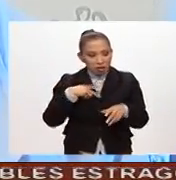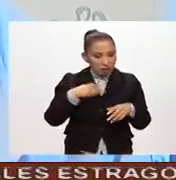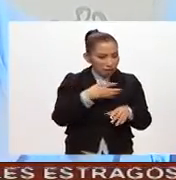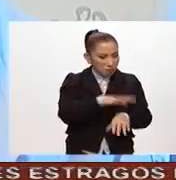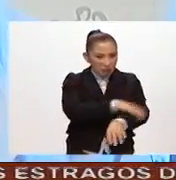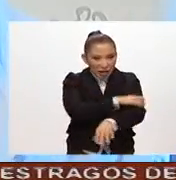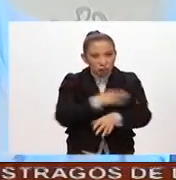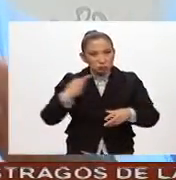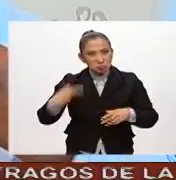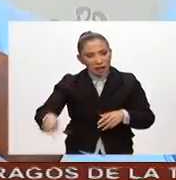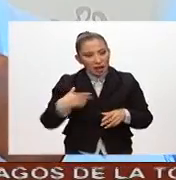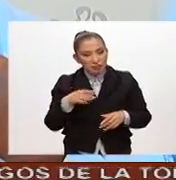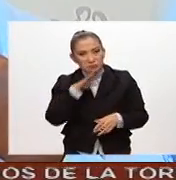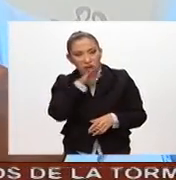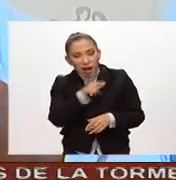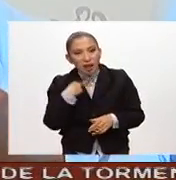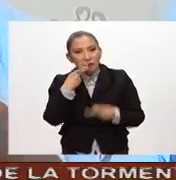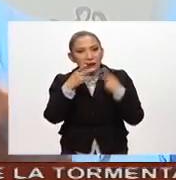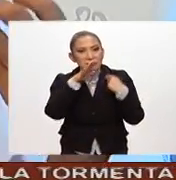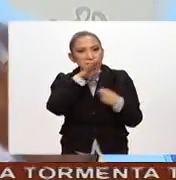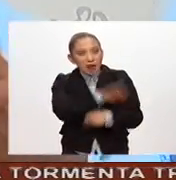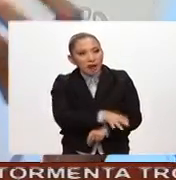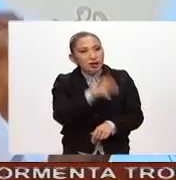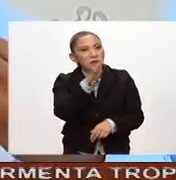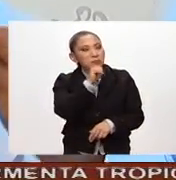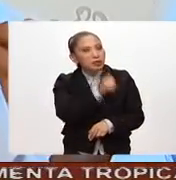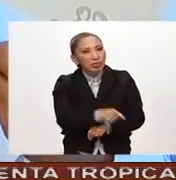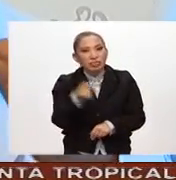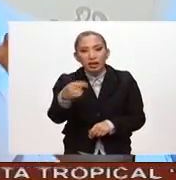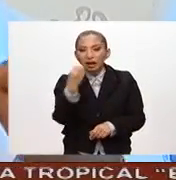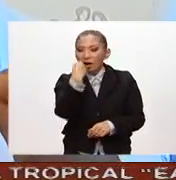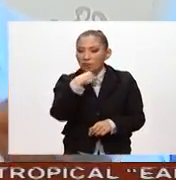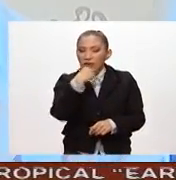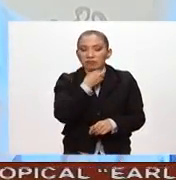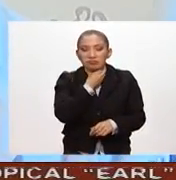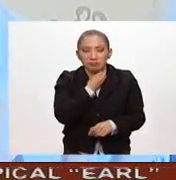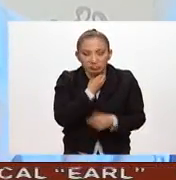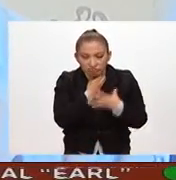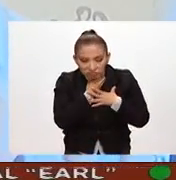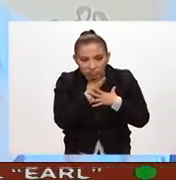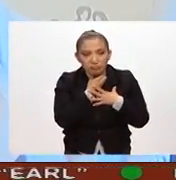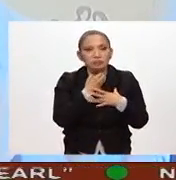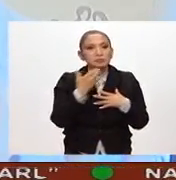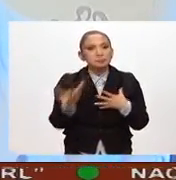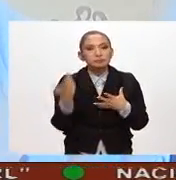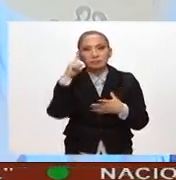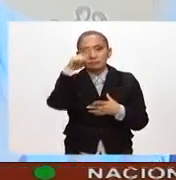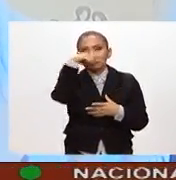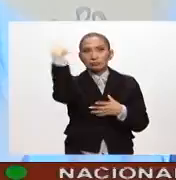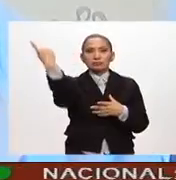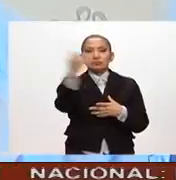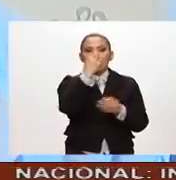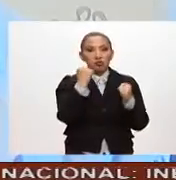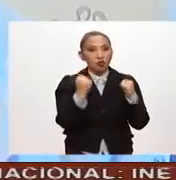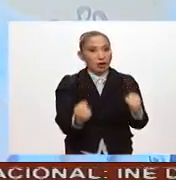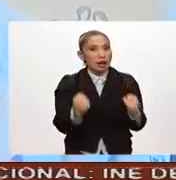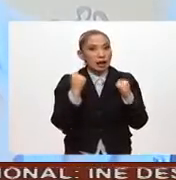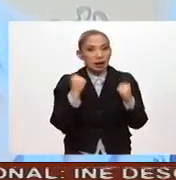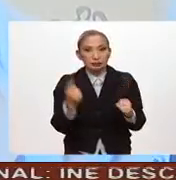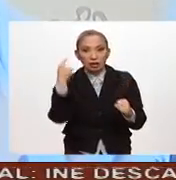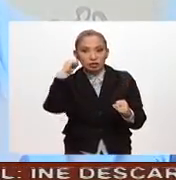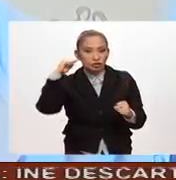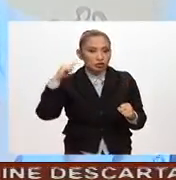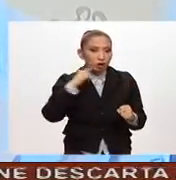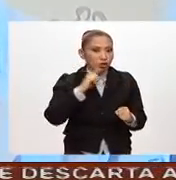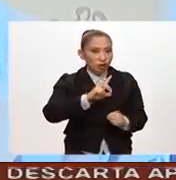ni en piernas, sin poder hablar bien, no puede deglutir o comer, tiene un vértigo muy intenso, sordera